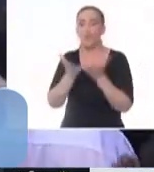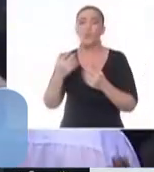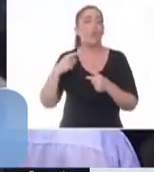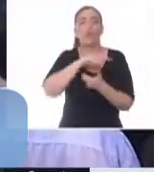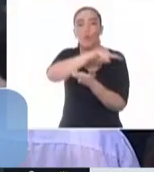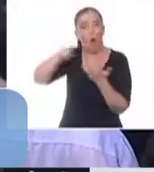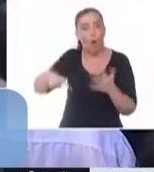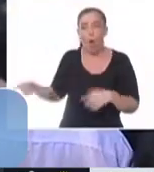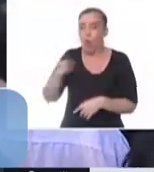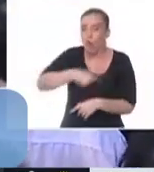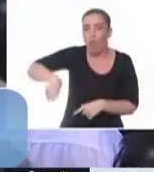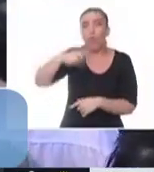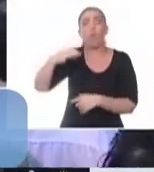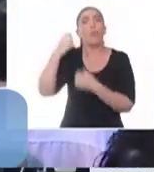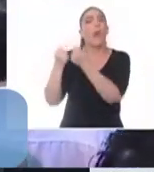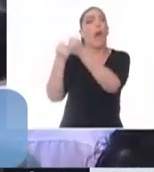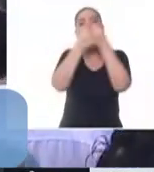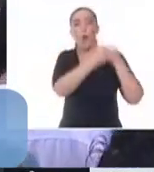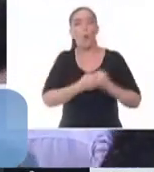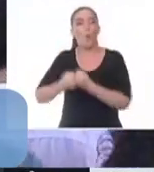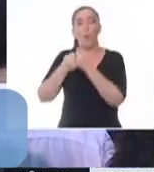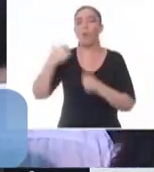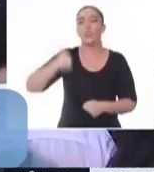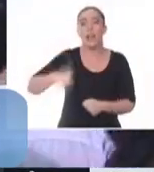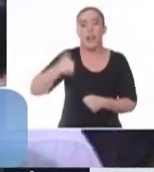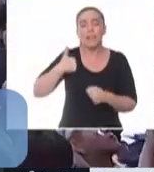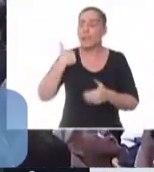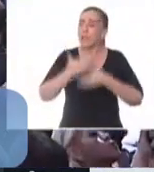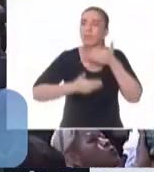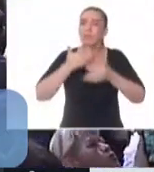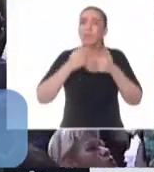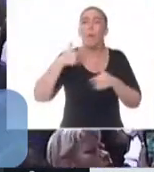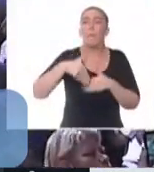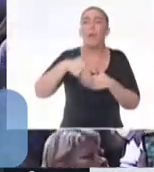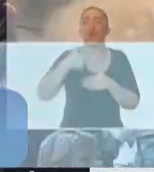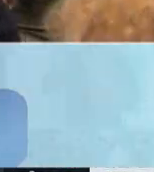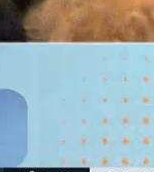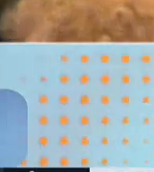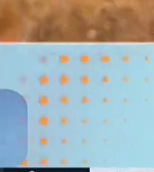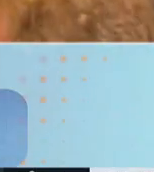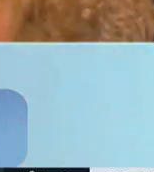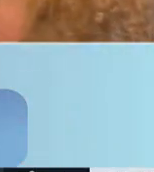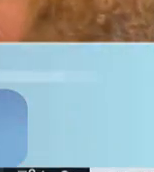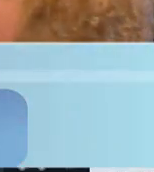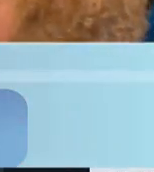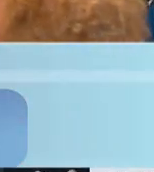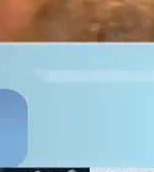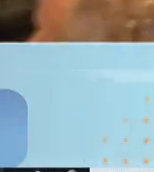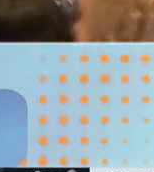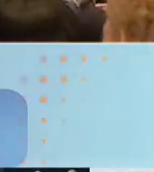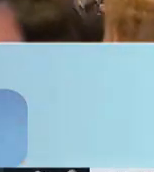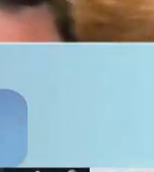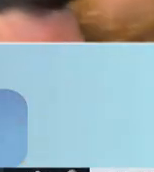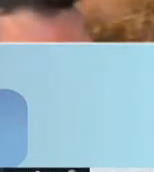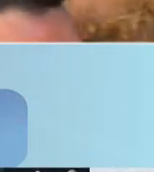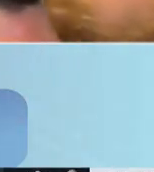ser acuerdos por los que la Argentina transite los próximos 10 años. Y creo que de